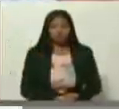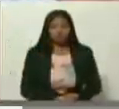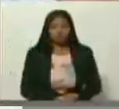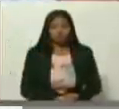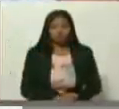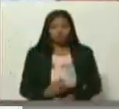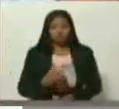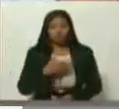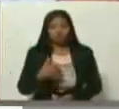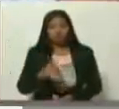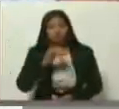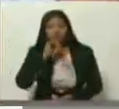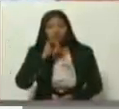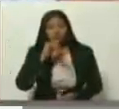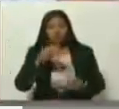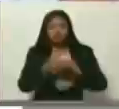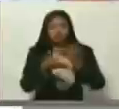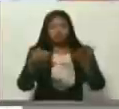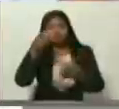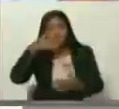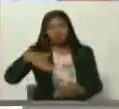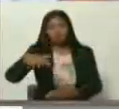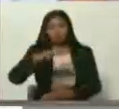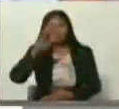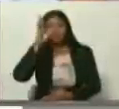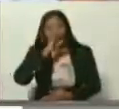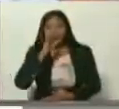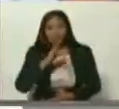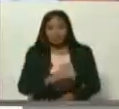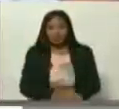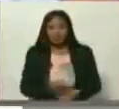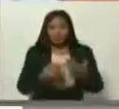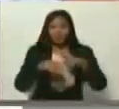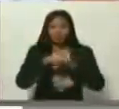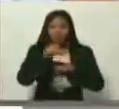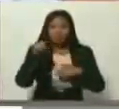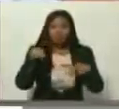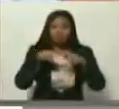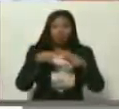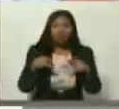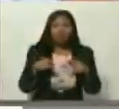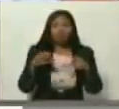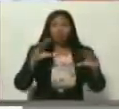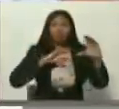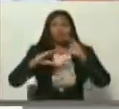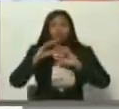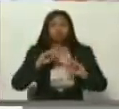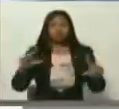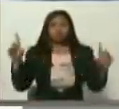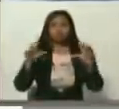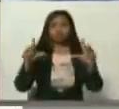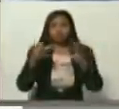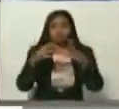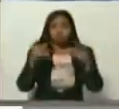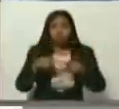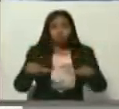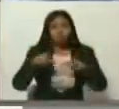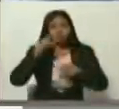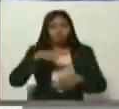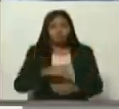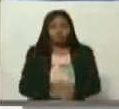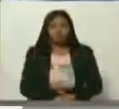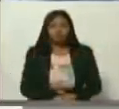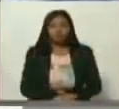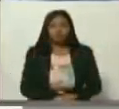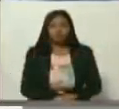informar a todo el pueblo de Barinas, a través de ustedes, de sus medios de comunicación y a